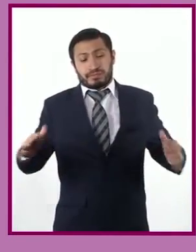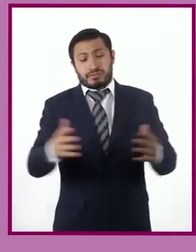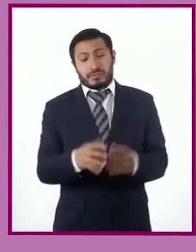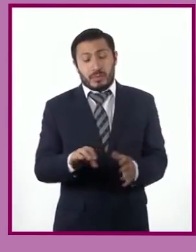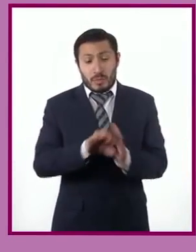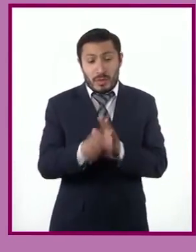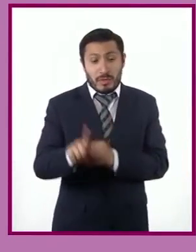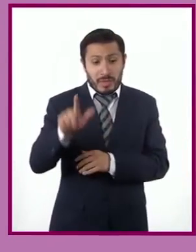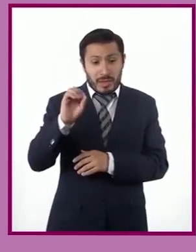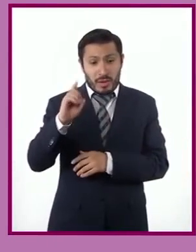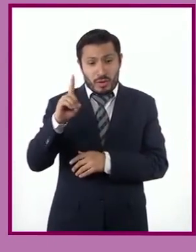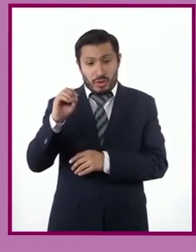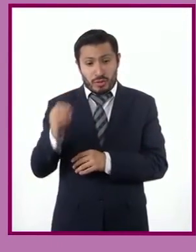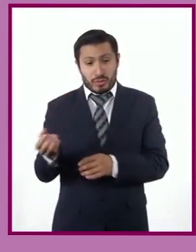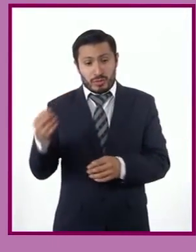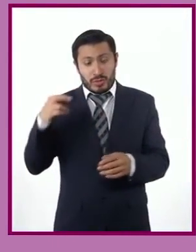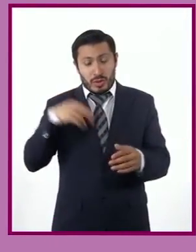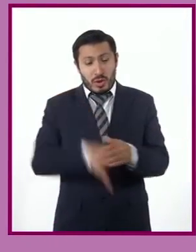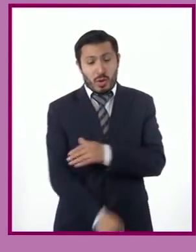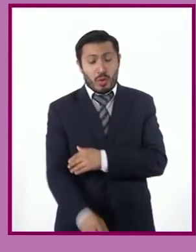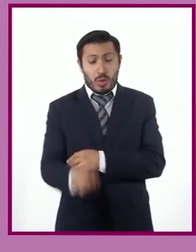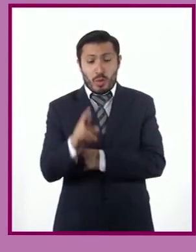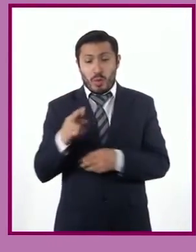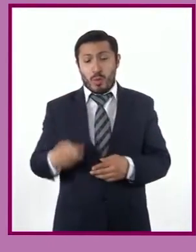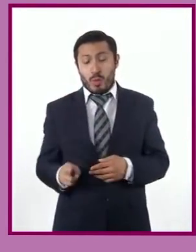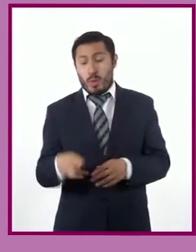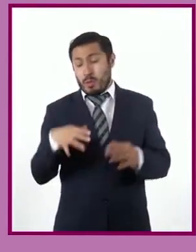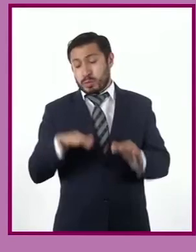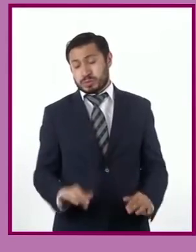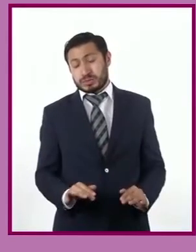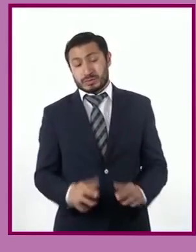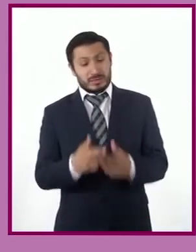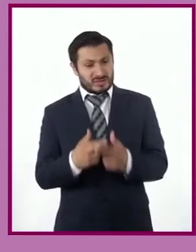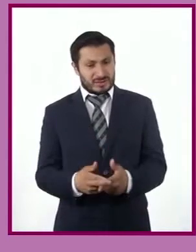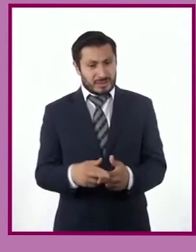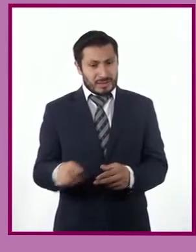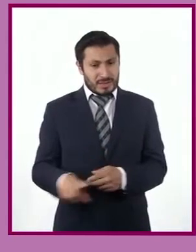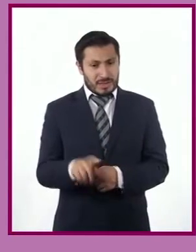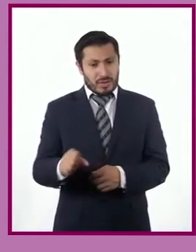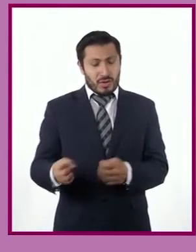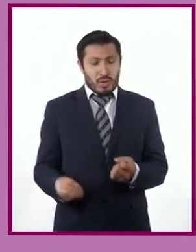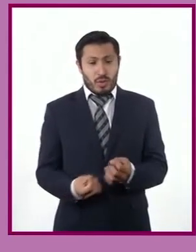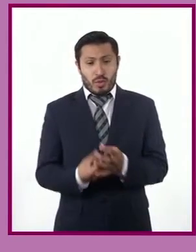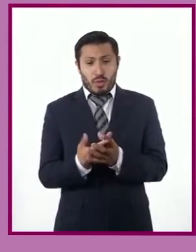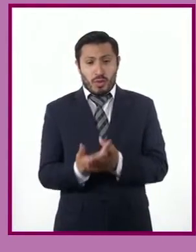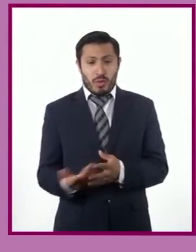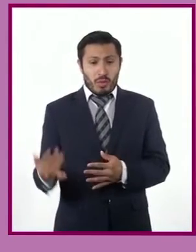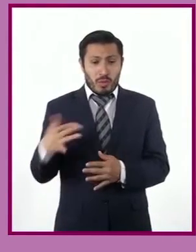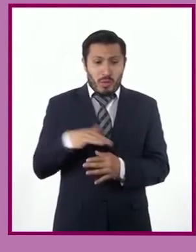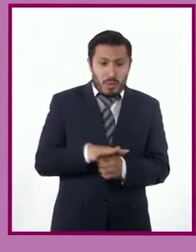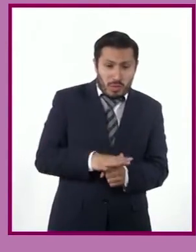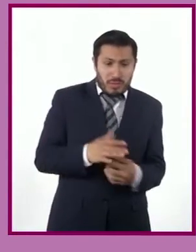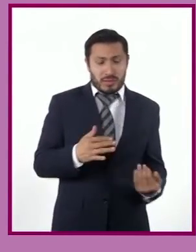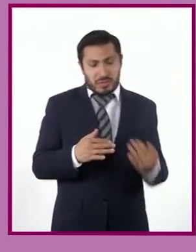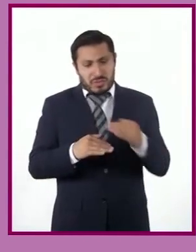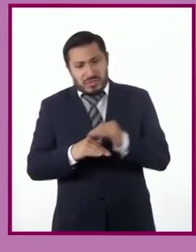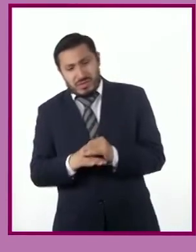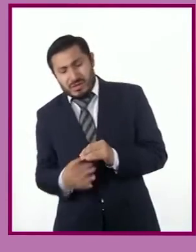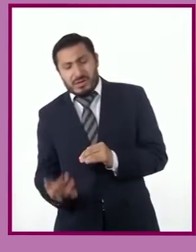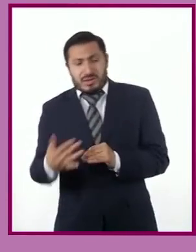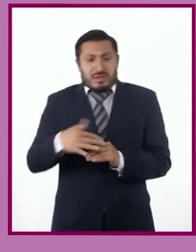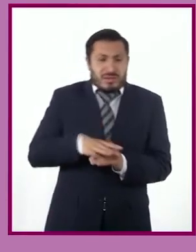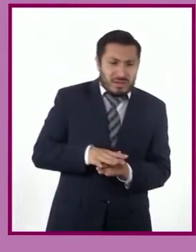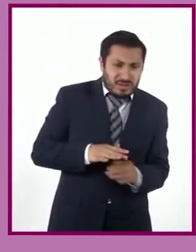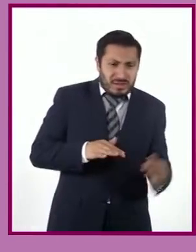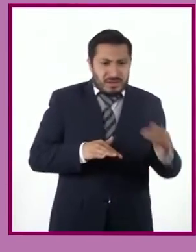el lodo que haya al fondo de un río, y que con el transcurso del tiempo, nuevas capas de lodo ejerzan presión sobre los restos